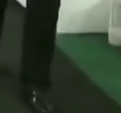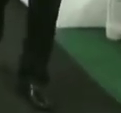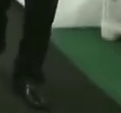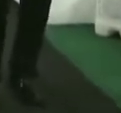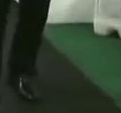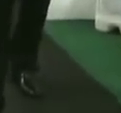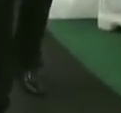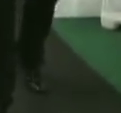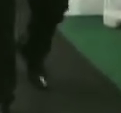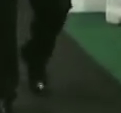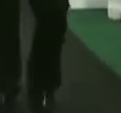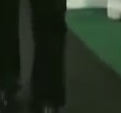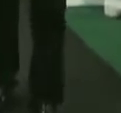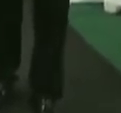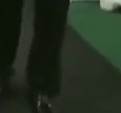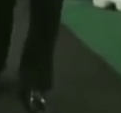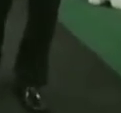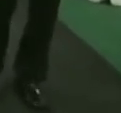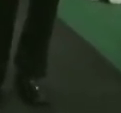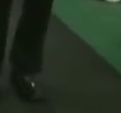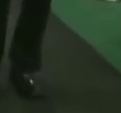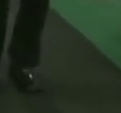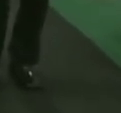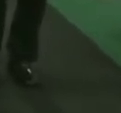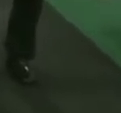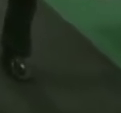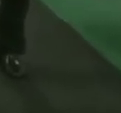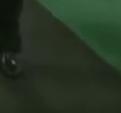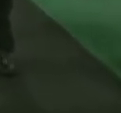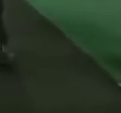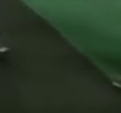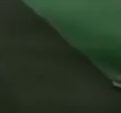motor petroquímico. Más de